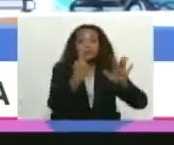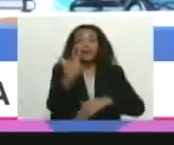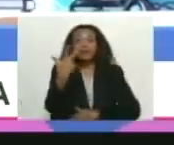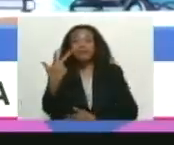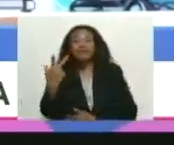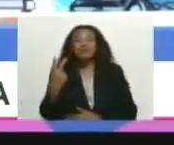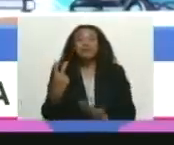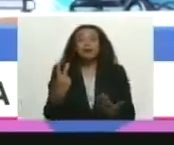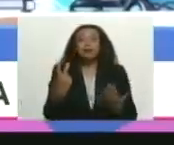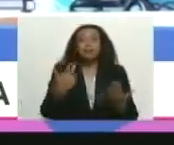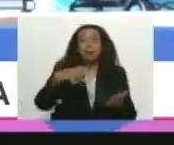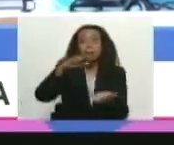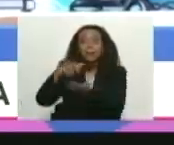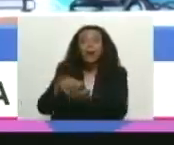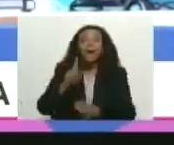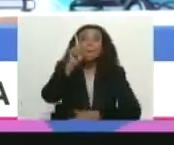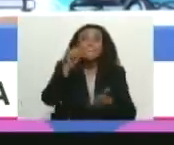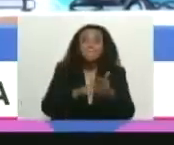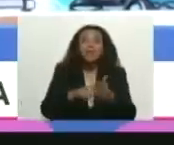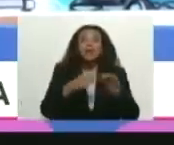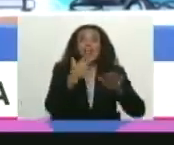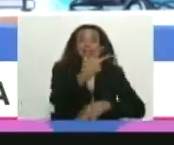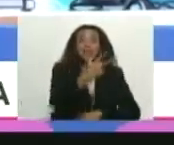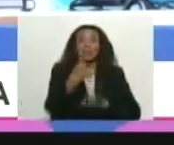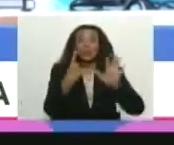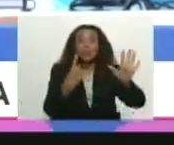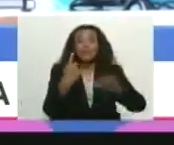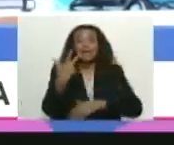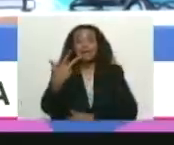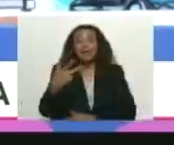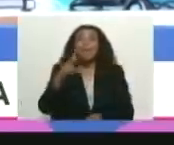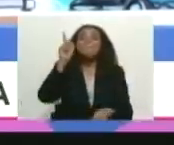templos evangélicos intervenidos, 1.377, para un total de